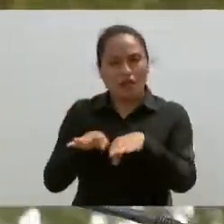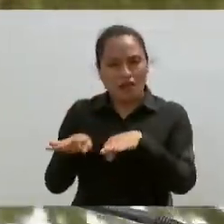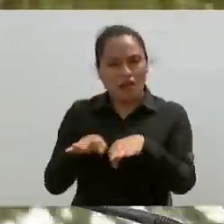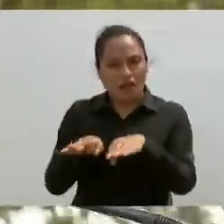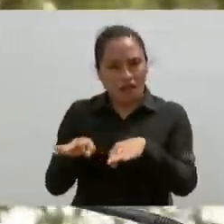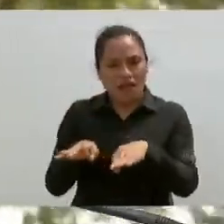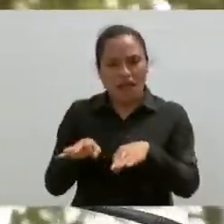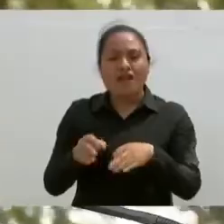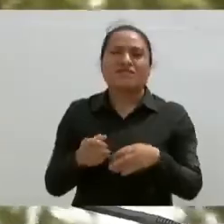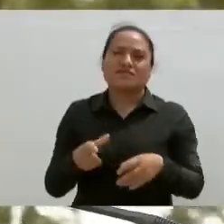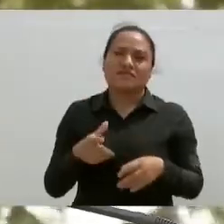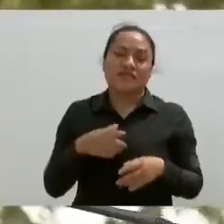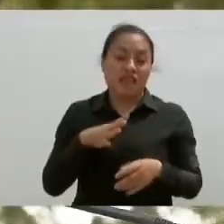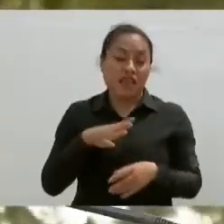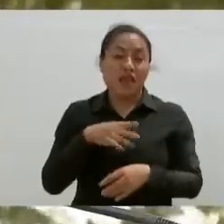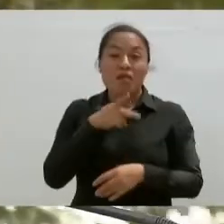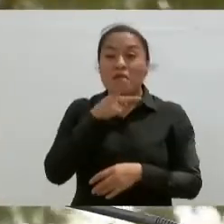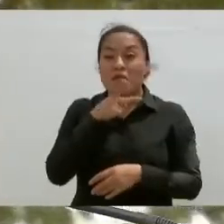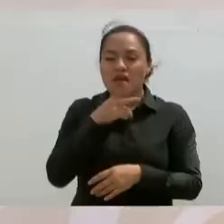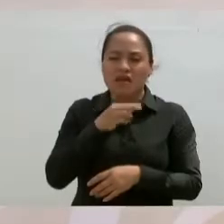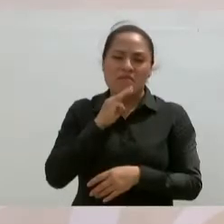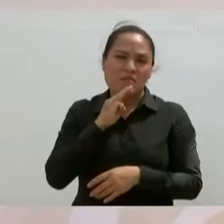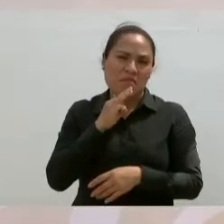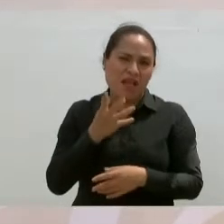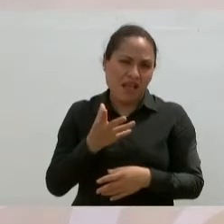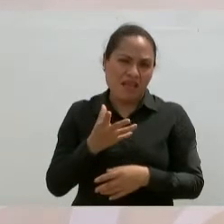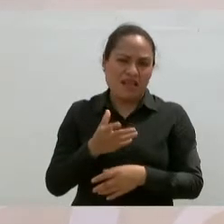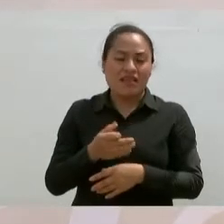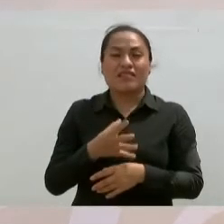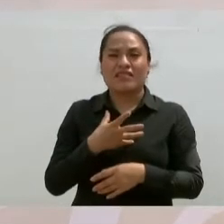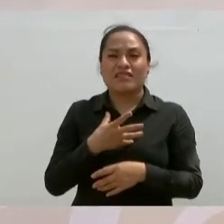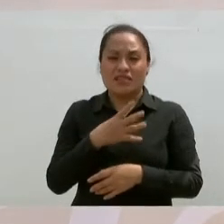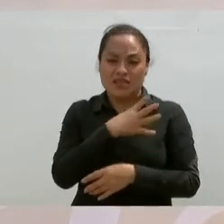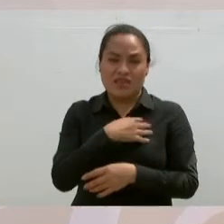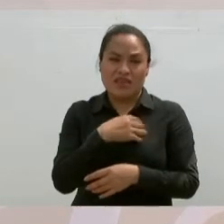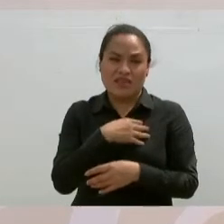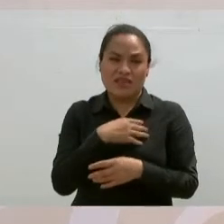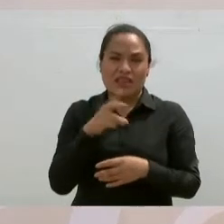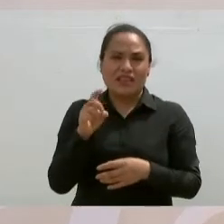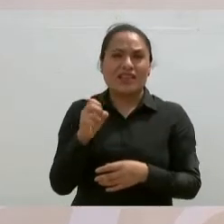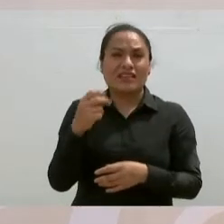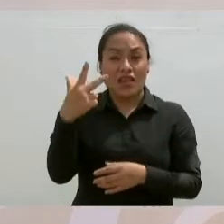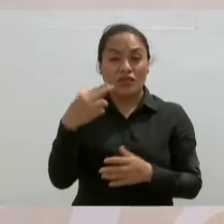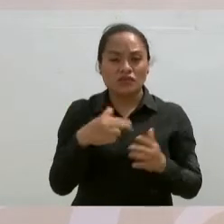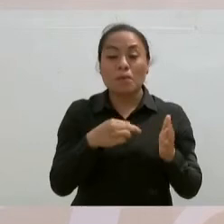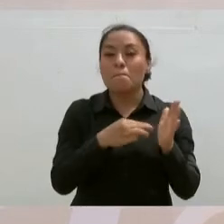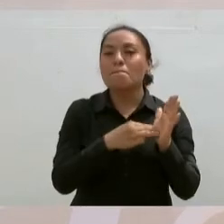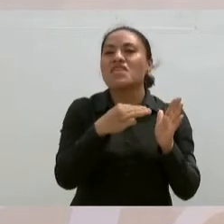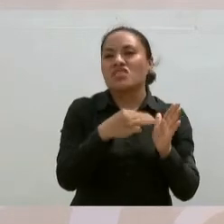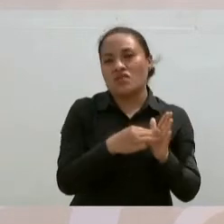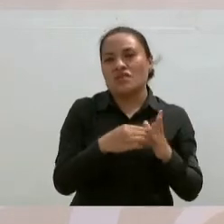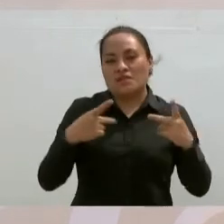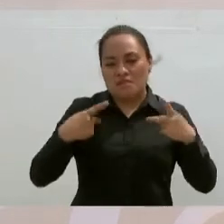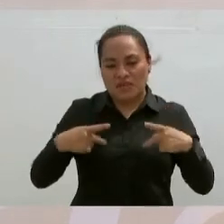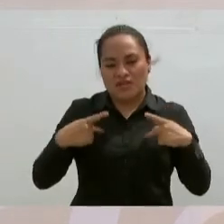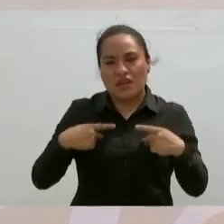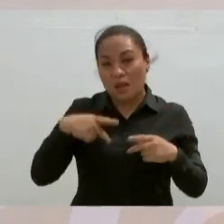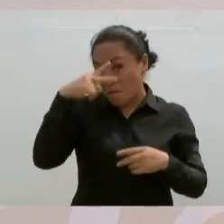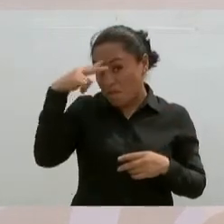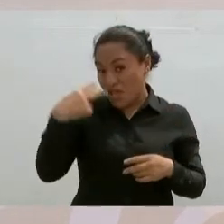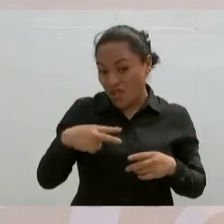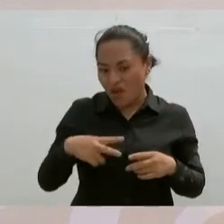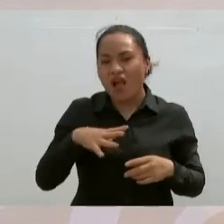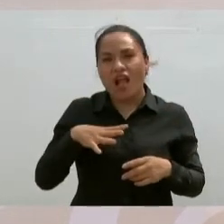entre padres e hijos. Ya son 38 millones de mexicanos que